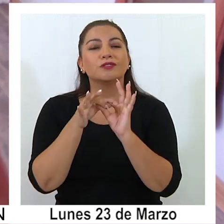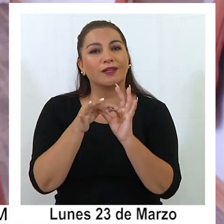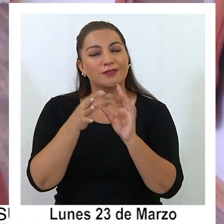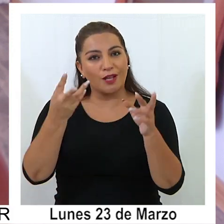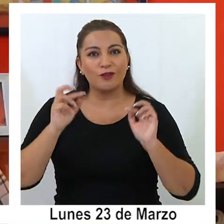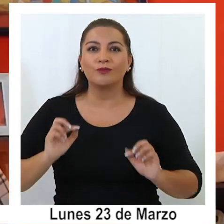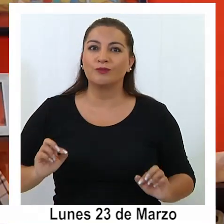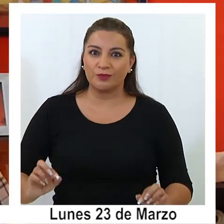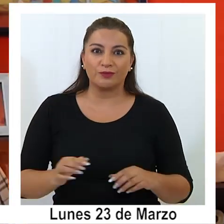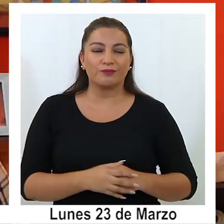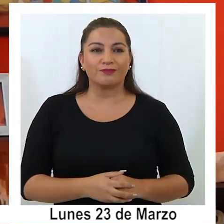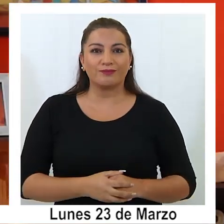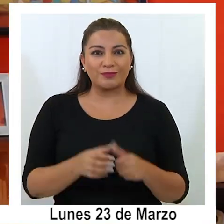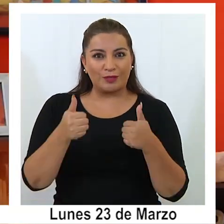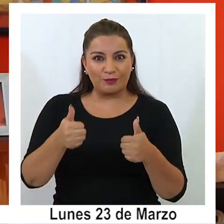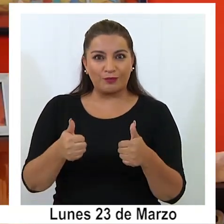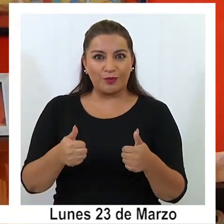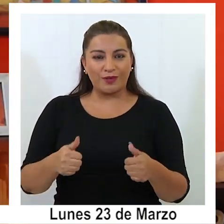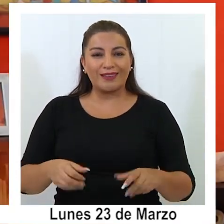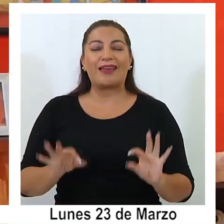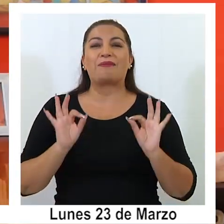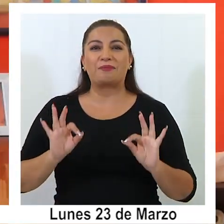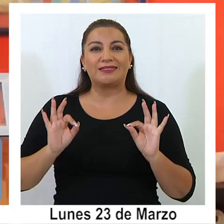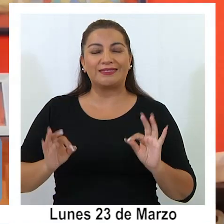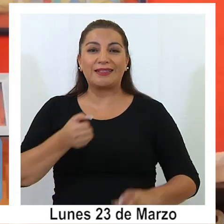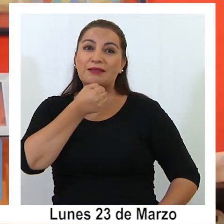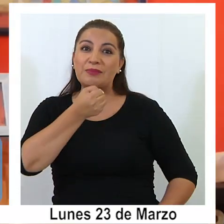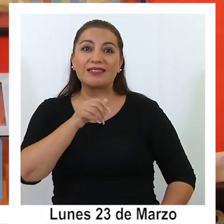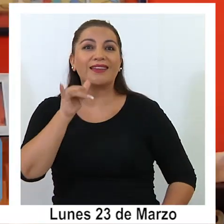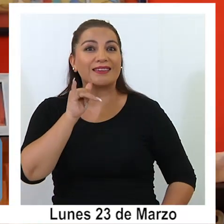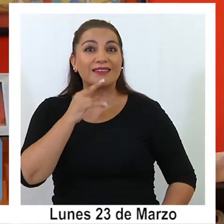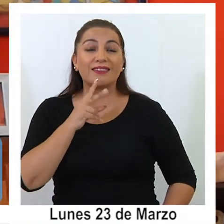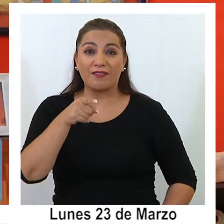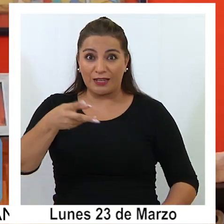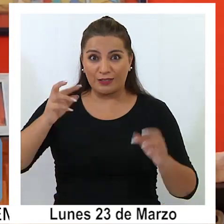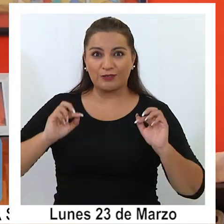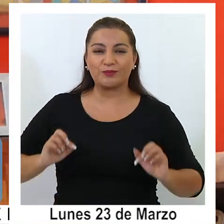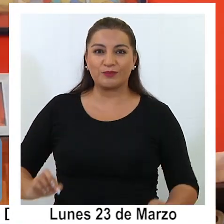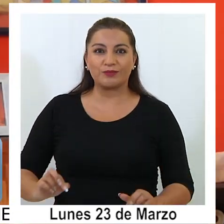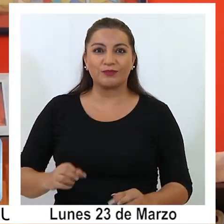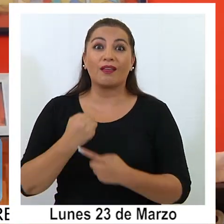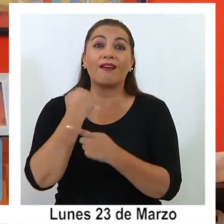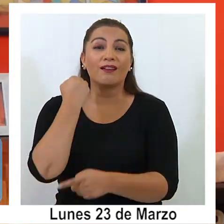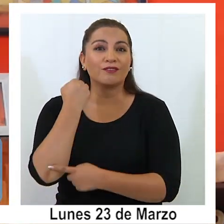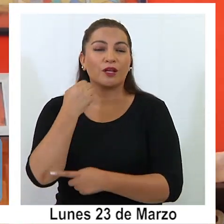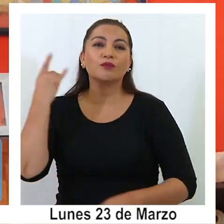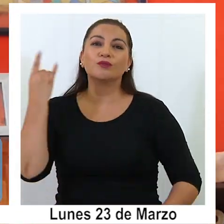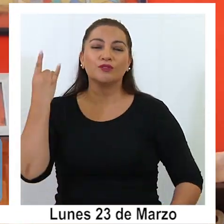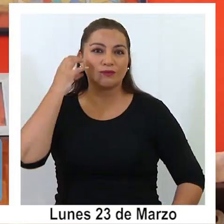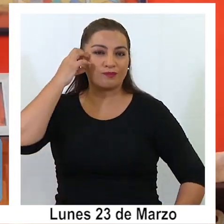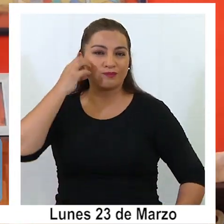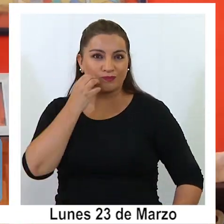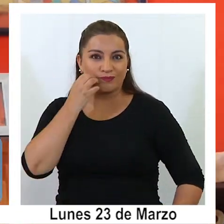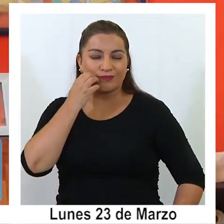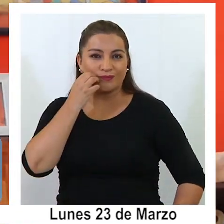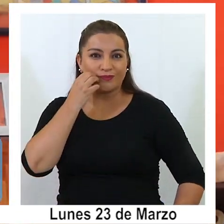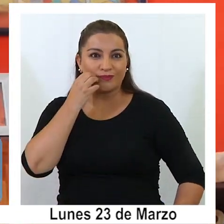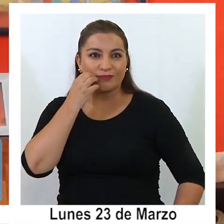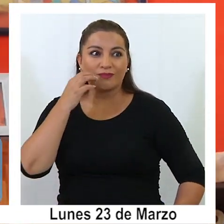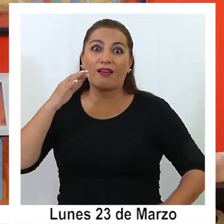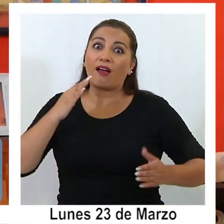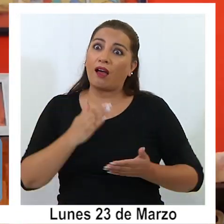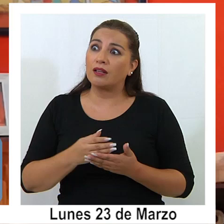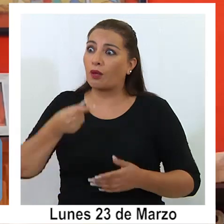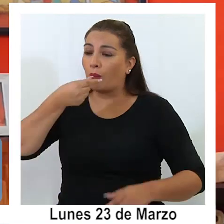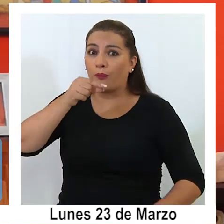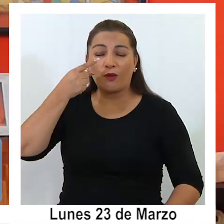por la oportunidad. Bien, especial de prensa en Iquique Televisión, en esta oportunidad con la abogada de la Universidad Arturo Prat, que hasta